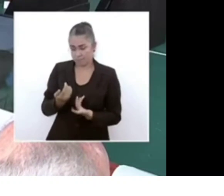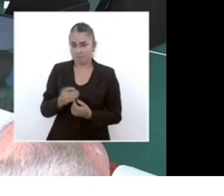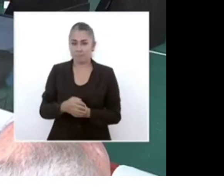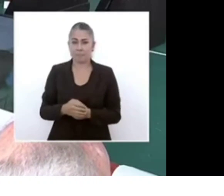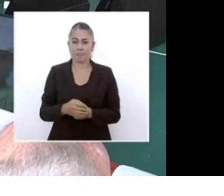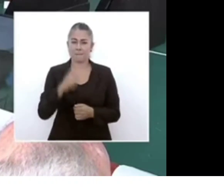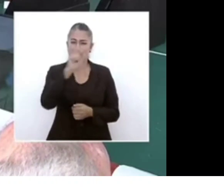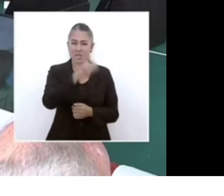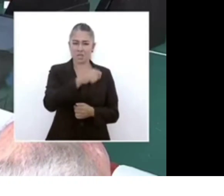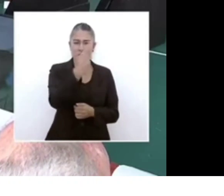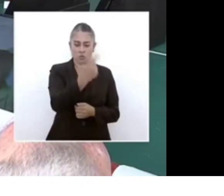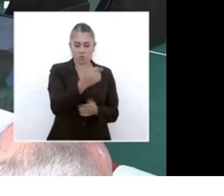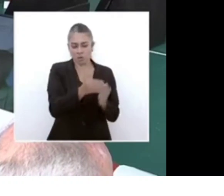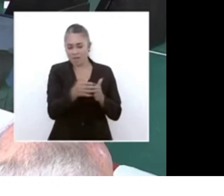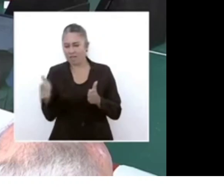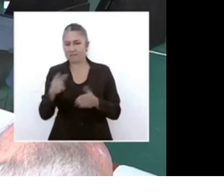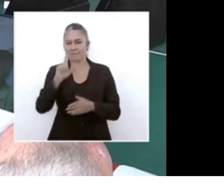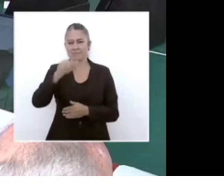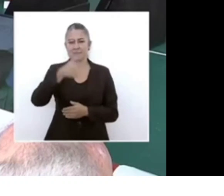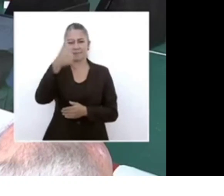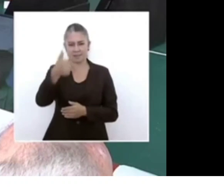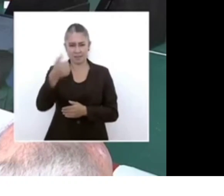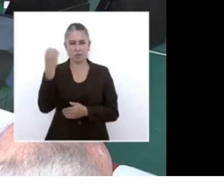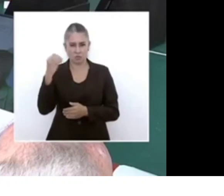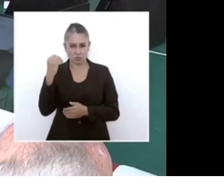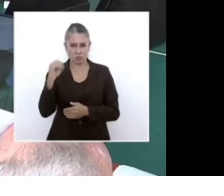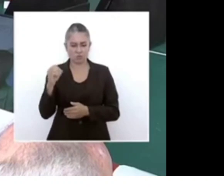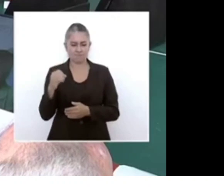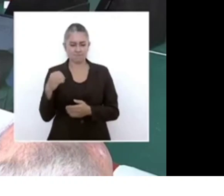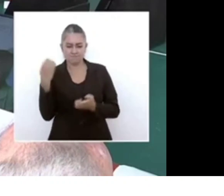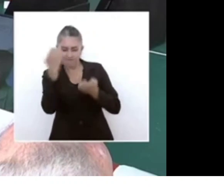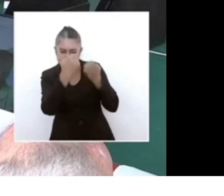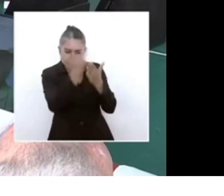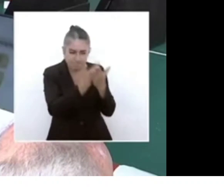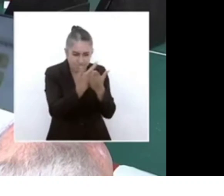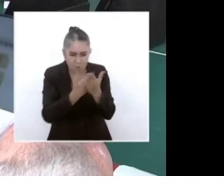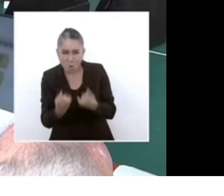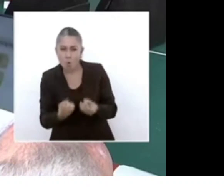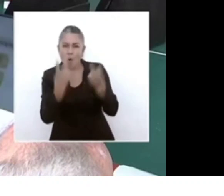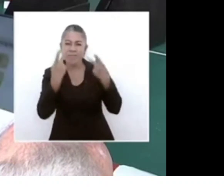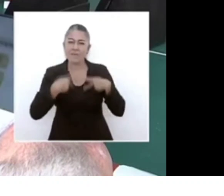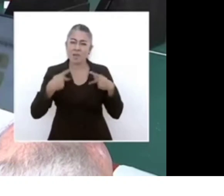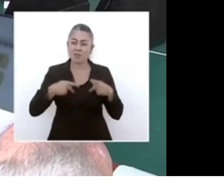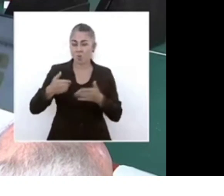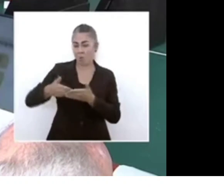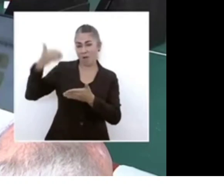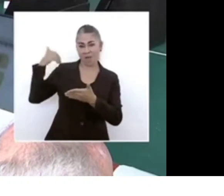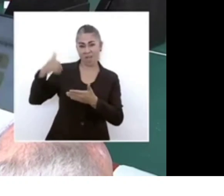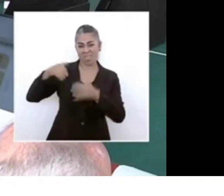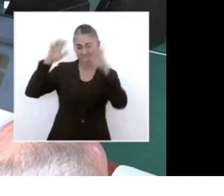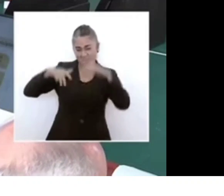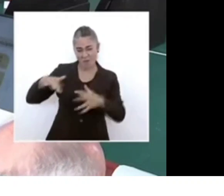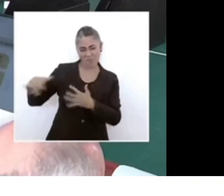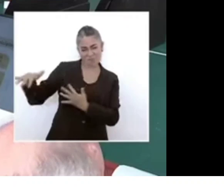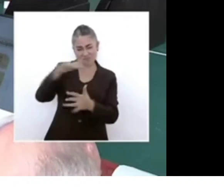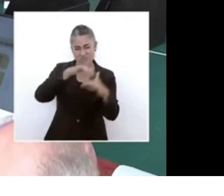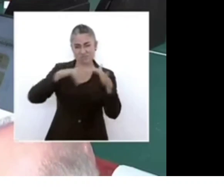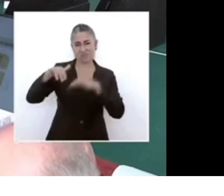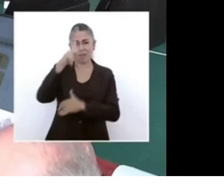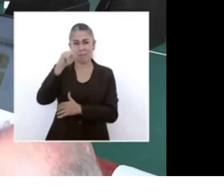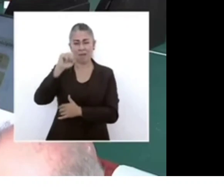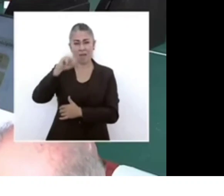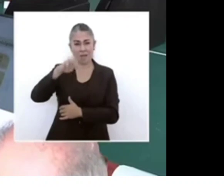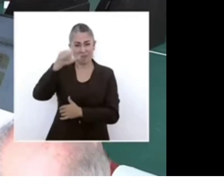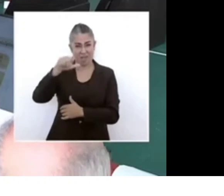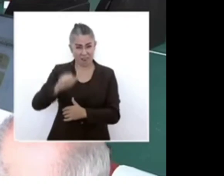de octubre se llevó a cabo el censo para identificar afectaciones por el huracán Pamela en 6 municipios de Nayarit. El resultado